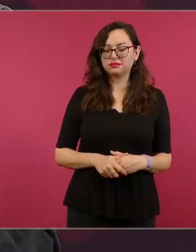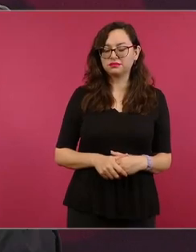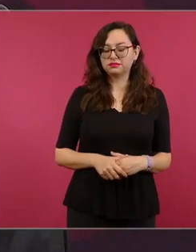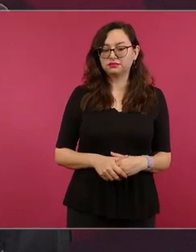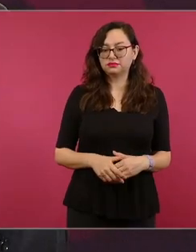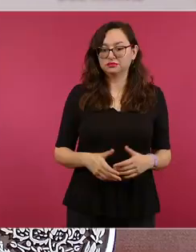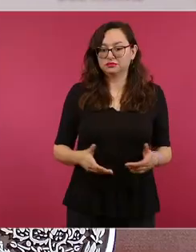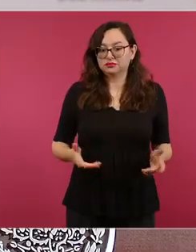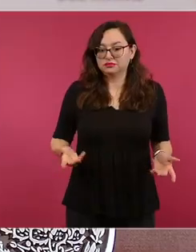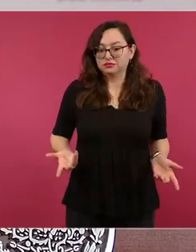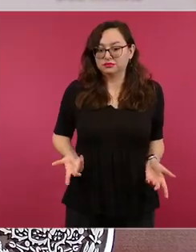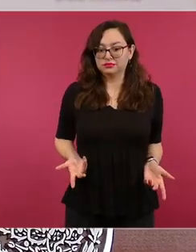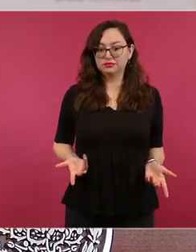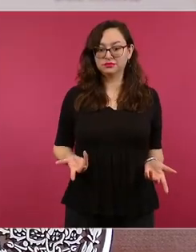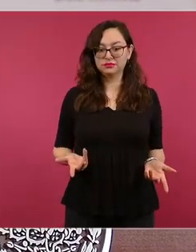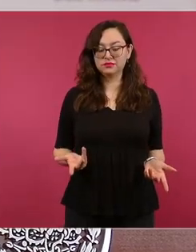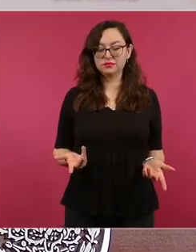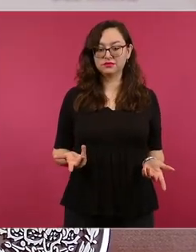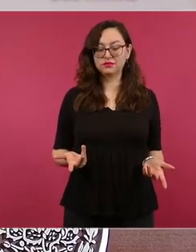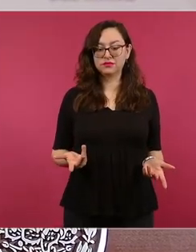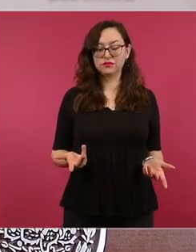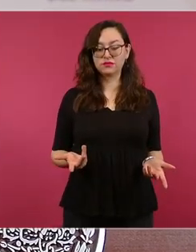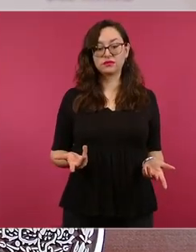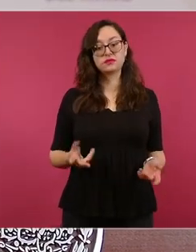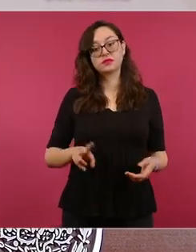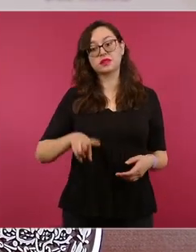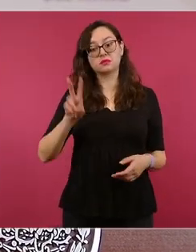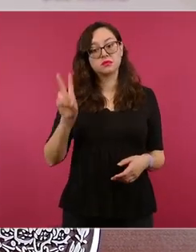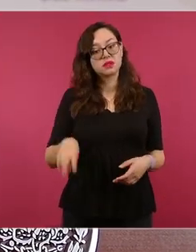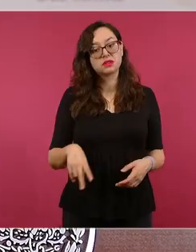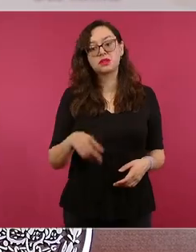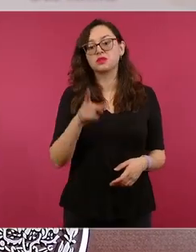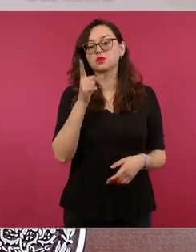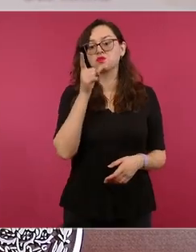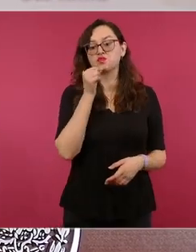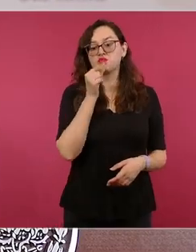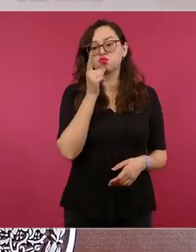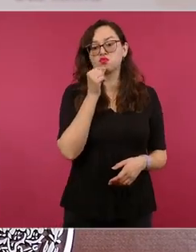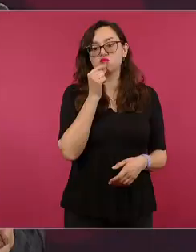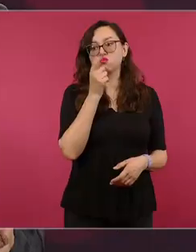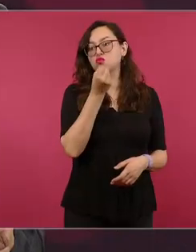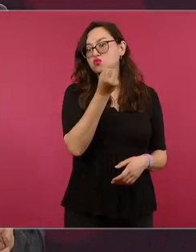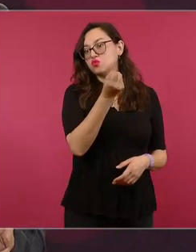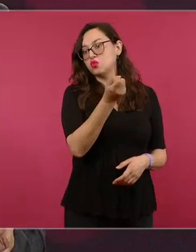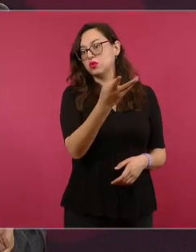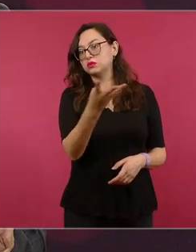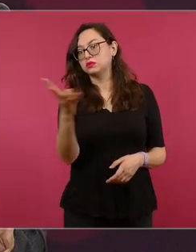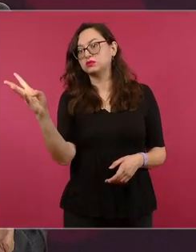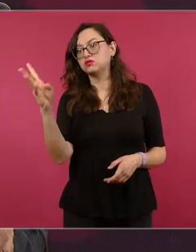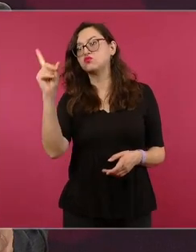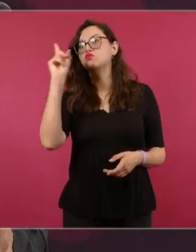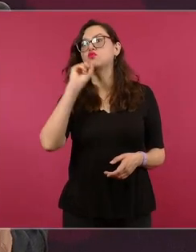pues agradecerle mucho a los policías, mujeres y hombres,